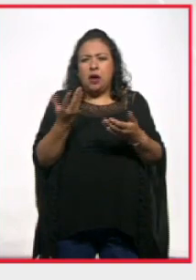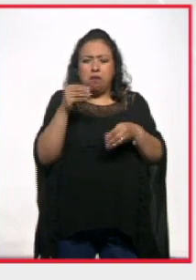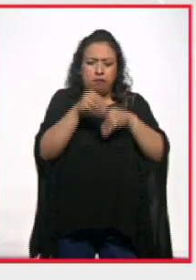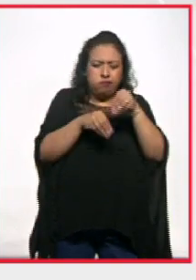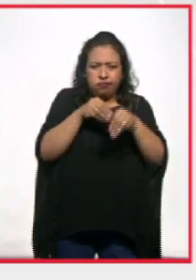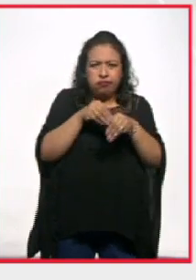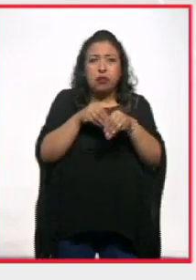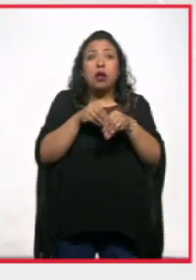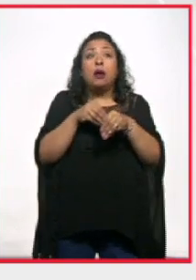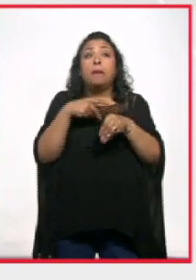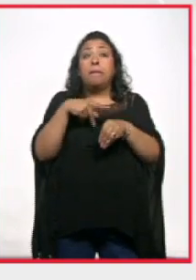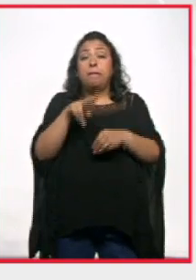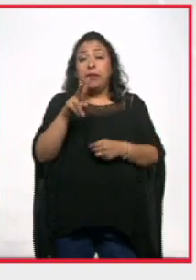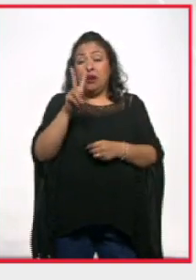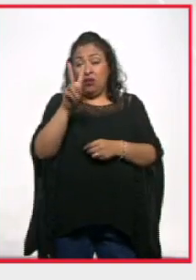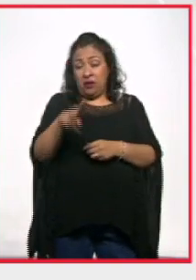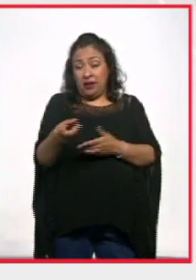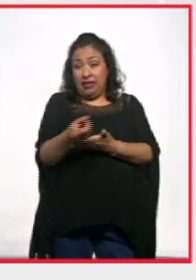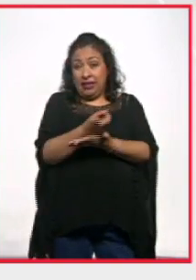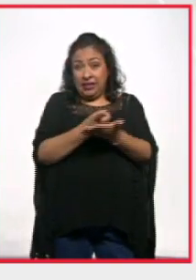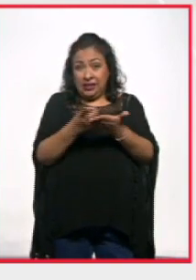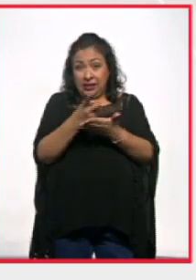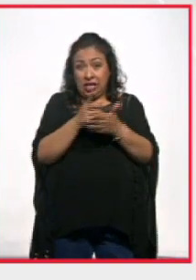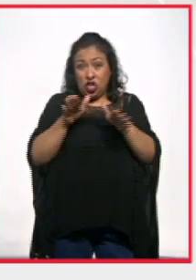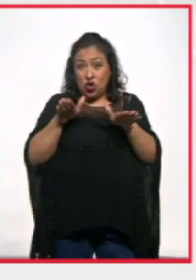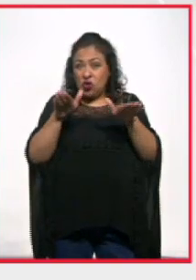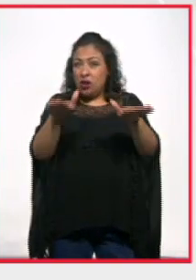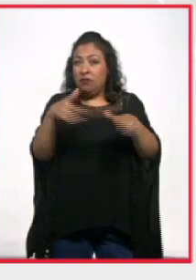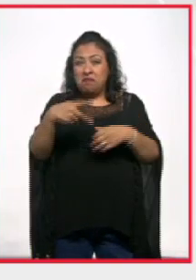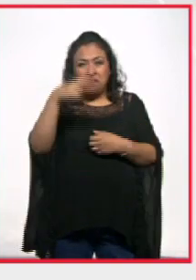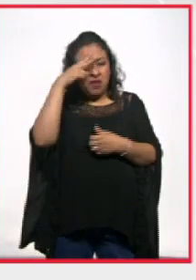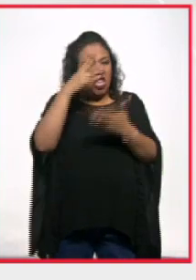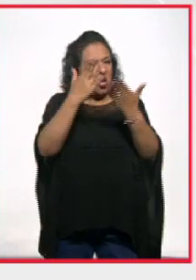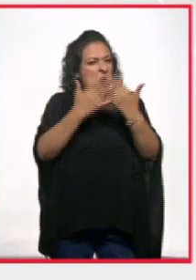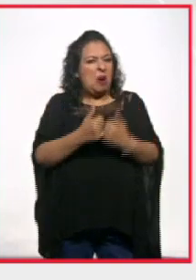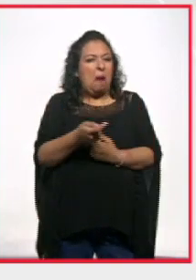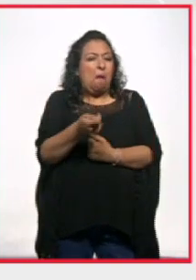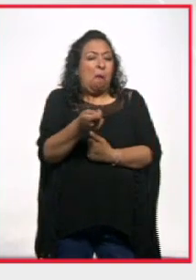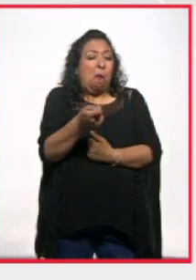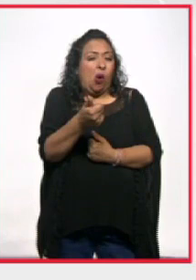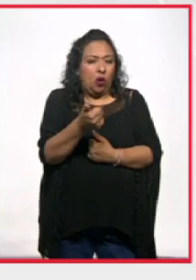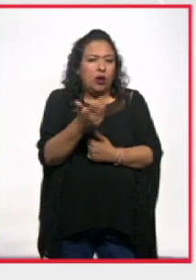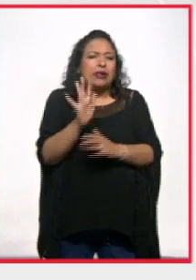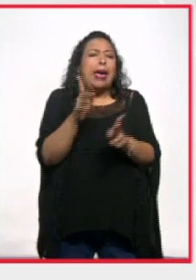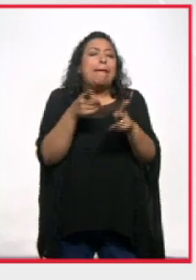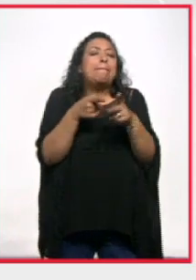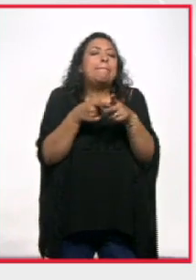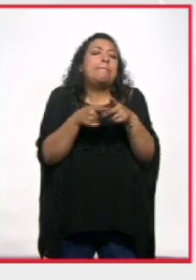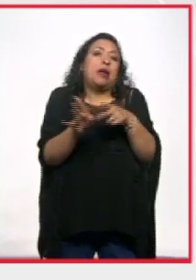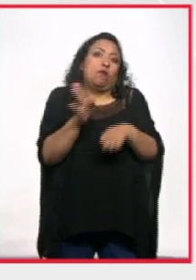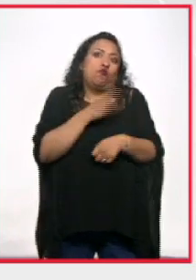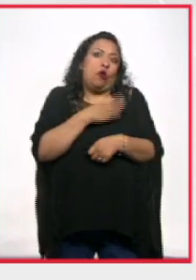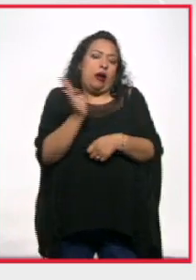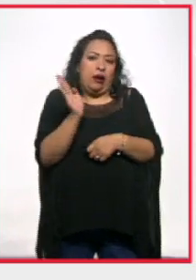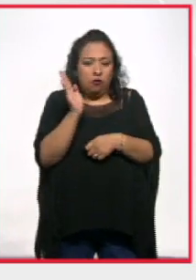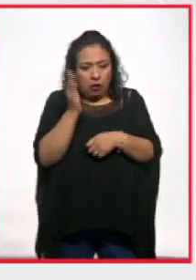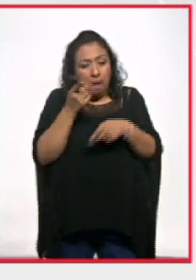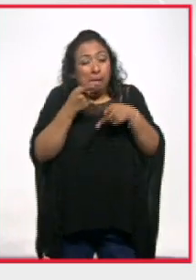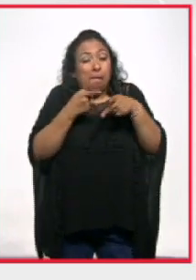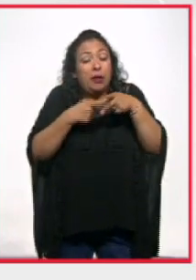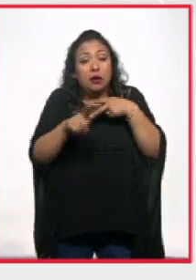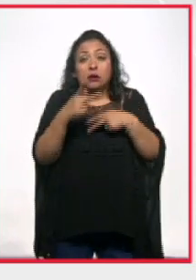ensamblaje, pero como tal, diseño aeronáutico no hay en México. Hay muy poco, ya se está incursionando afortunadamente,